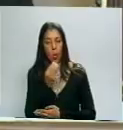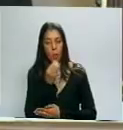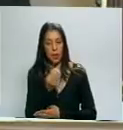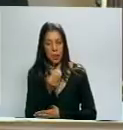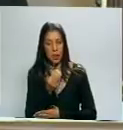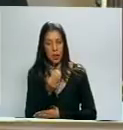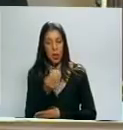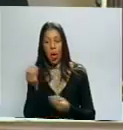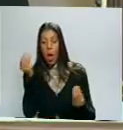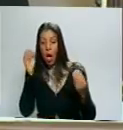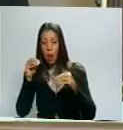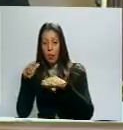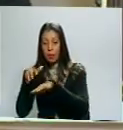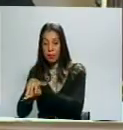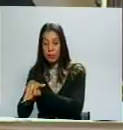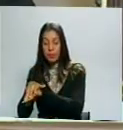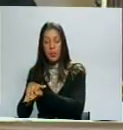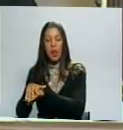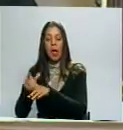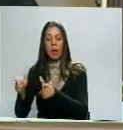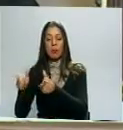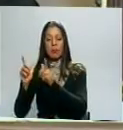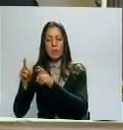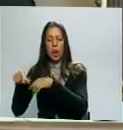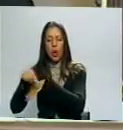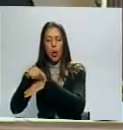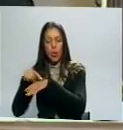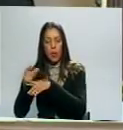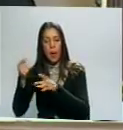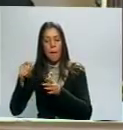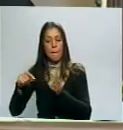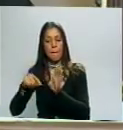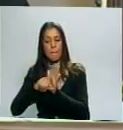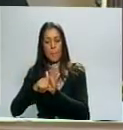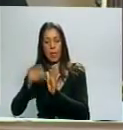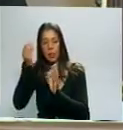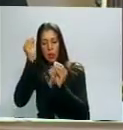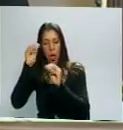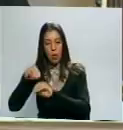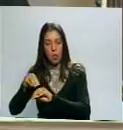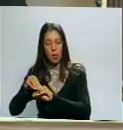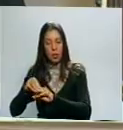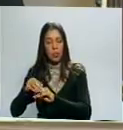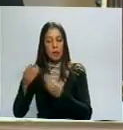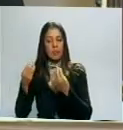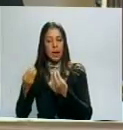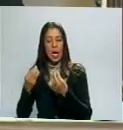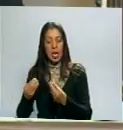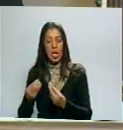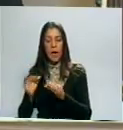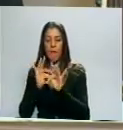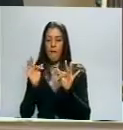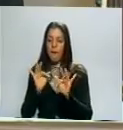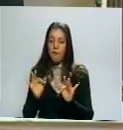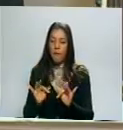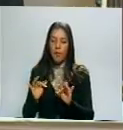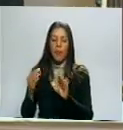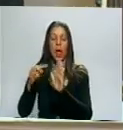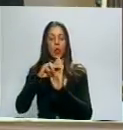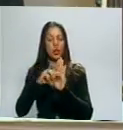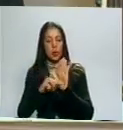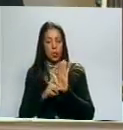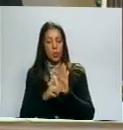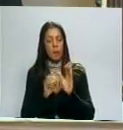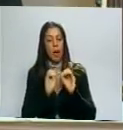en coordinación con las autoridades competentes en materia de precios acordados, determinará las distintas modalidades y niveles de